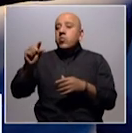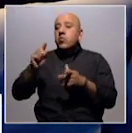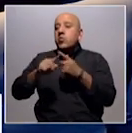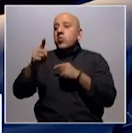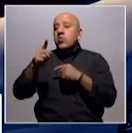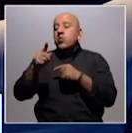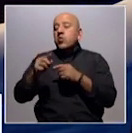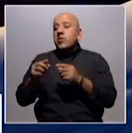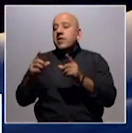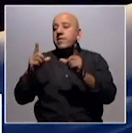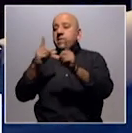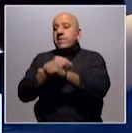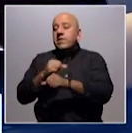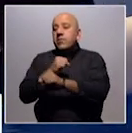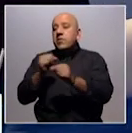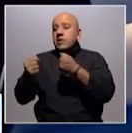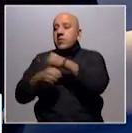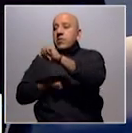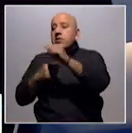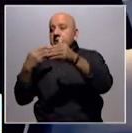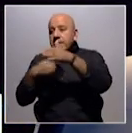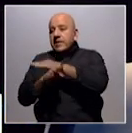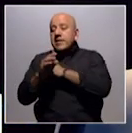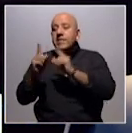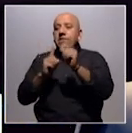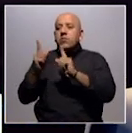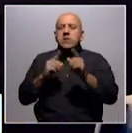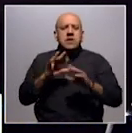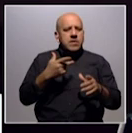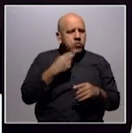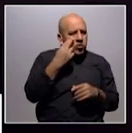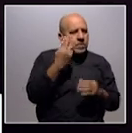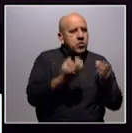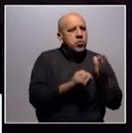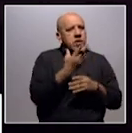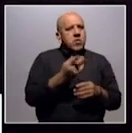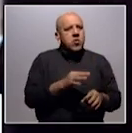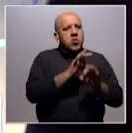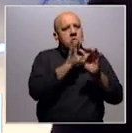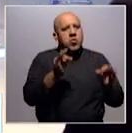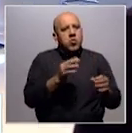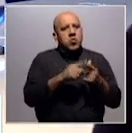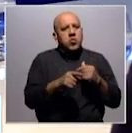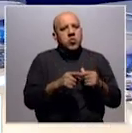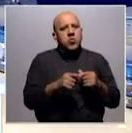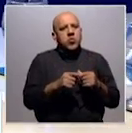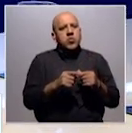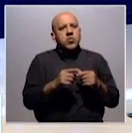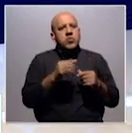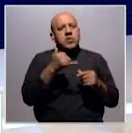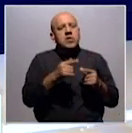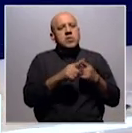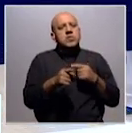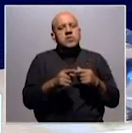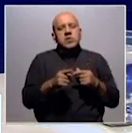terminan los que pueden ingresar a la universidad son problemas nuevos estamos viendo estamos asistiendo algo que tiene una raíz profunda